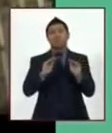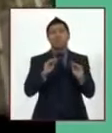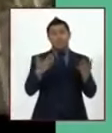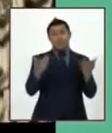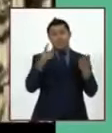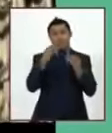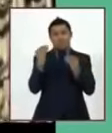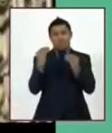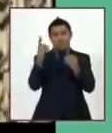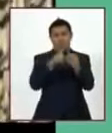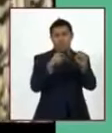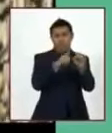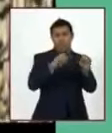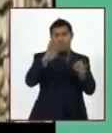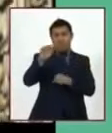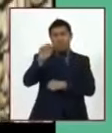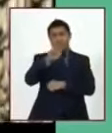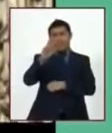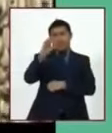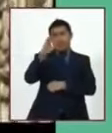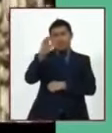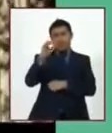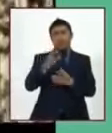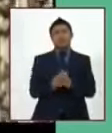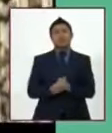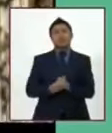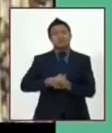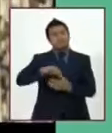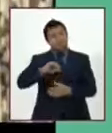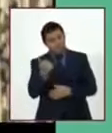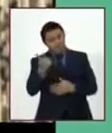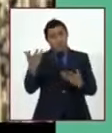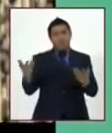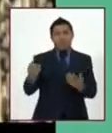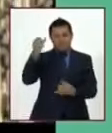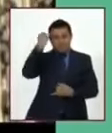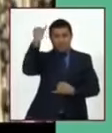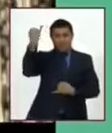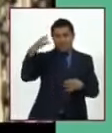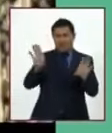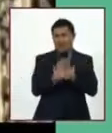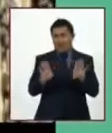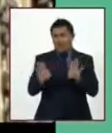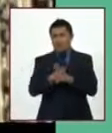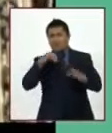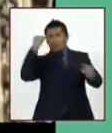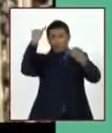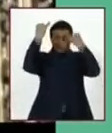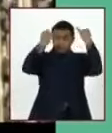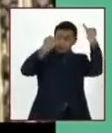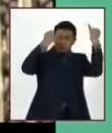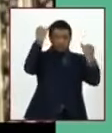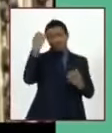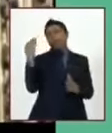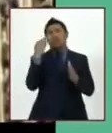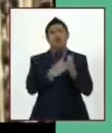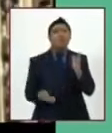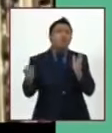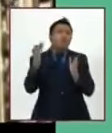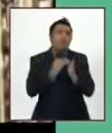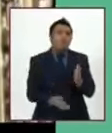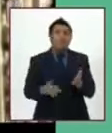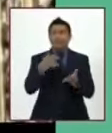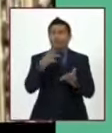policromía barroca. Otra característica es esta idea virtual de la falta de peso, de